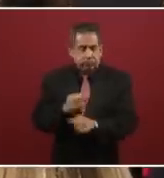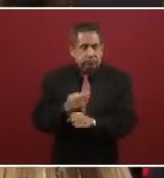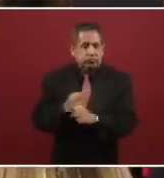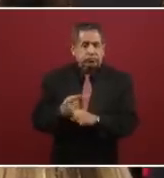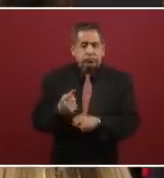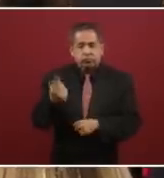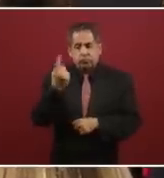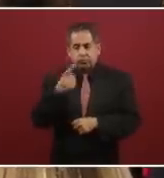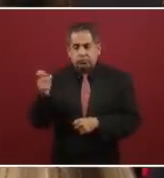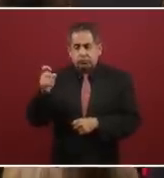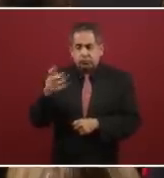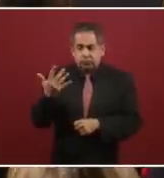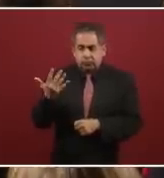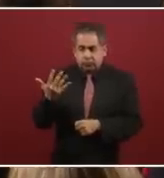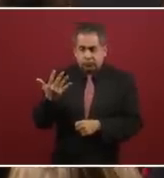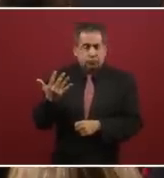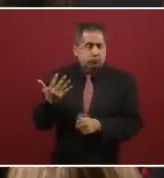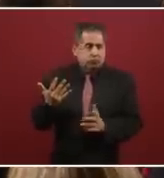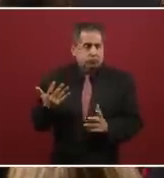con 150